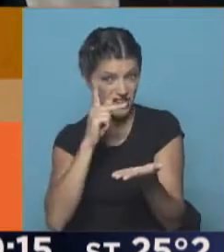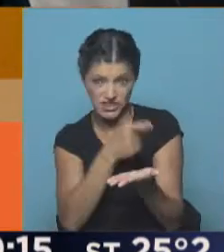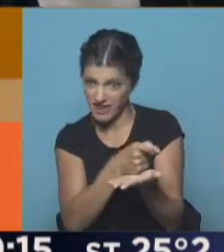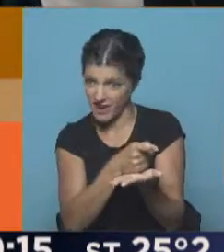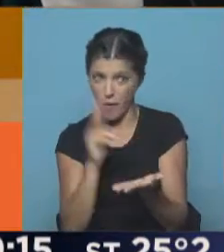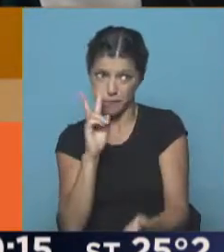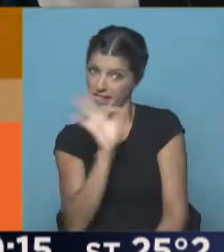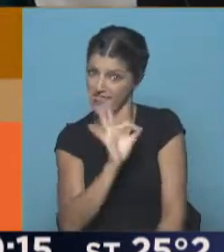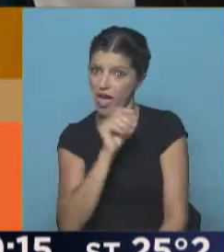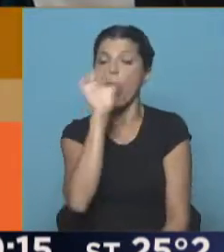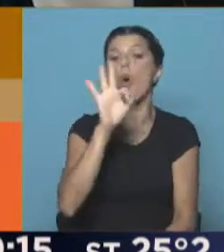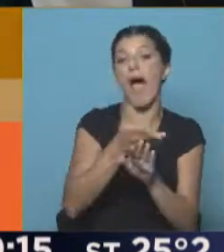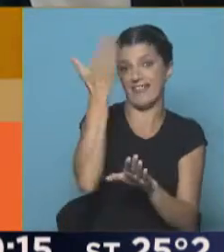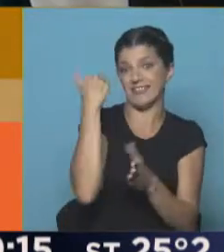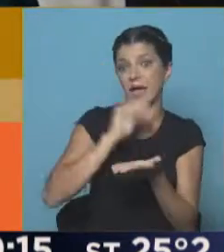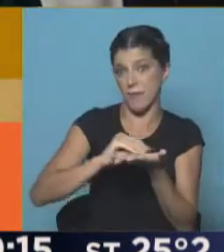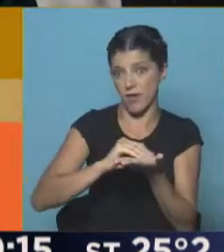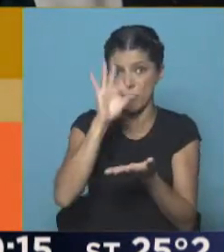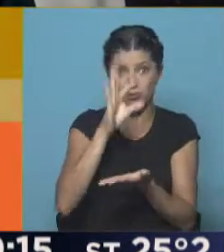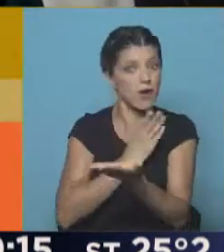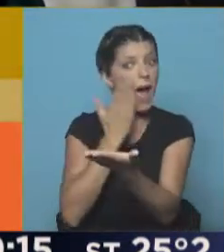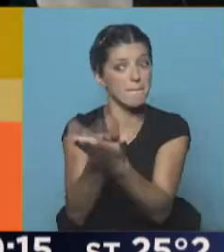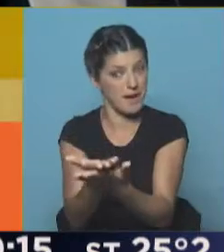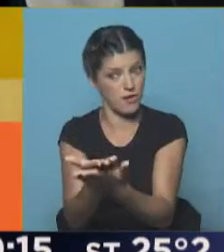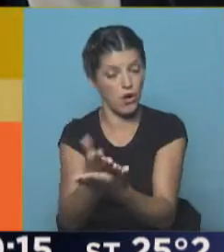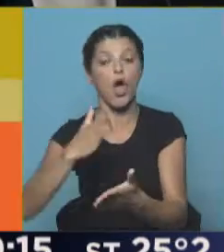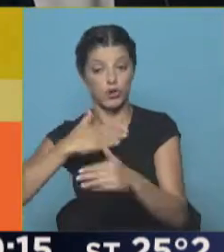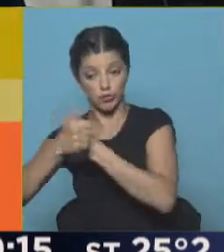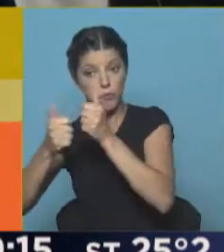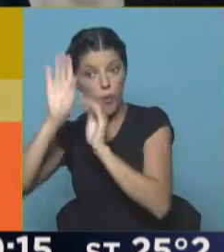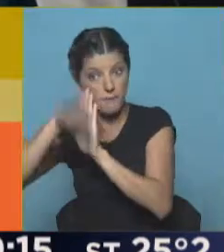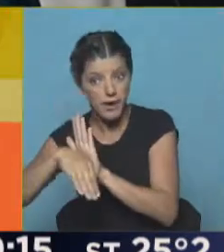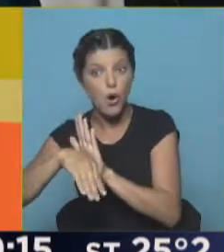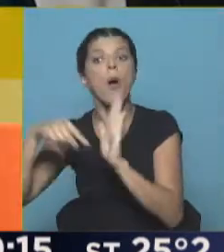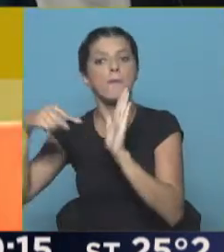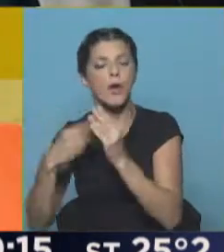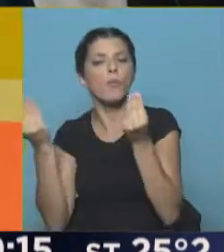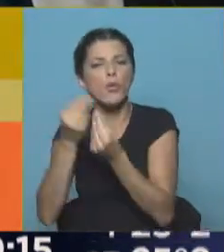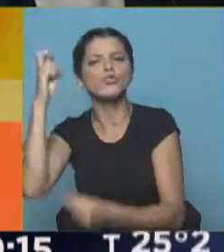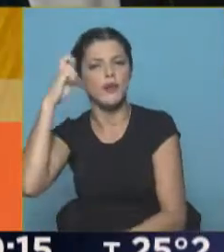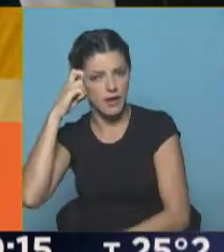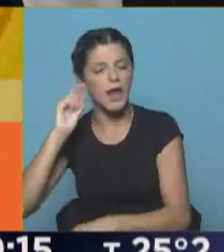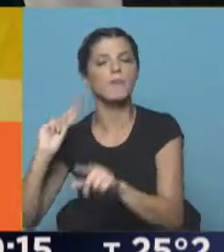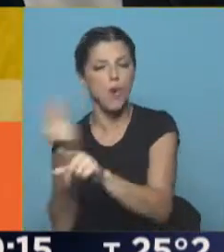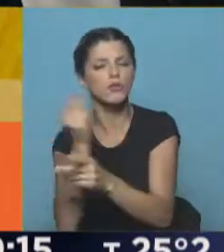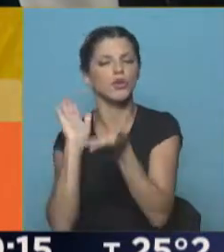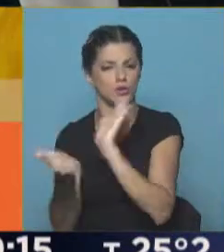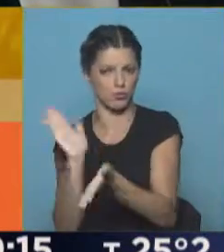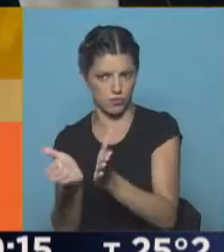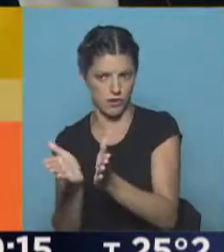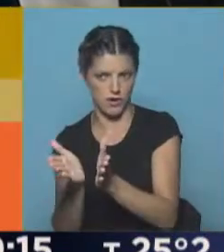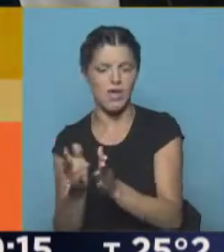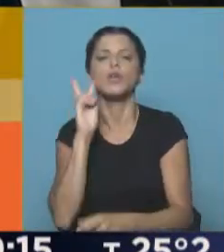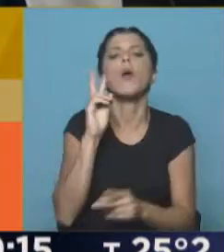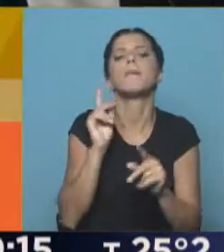por la abogada Kirchner en su momento. Nosotros éramos menos, pero tenemos radicales muertos y torturados, y no es una carrera para ver quién tiene